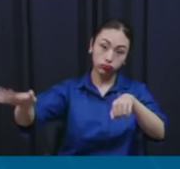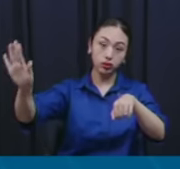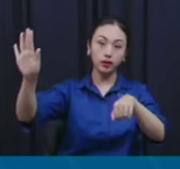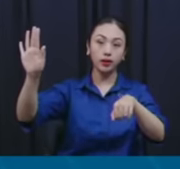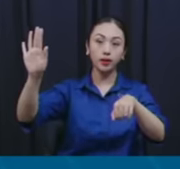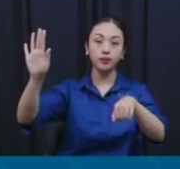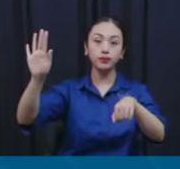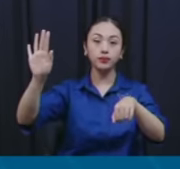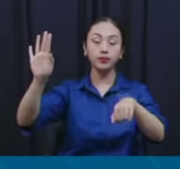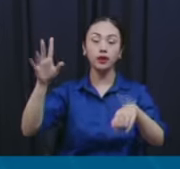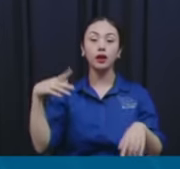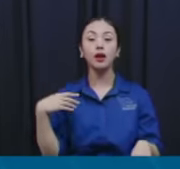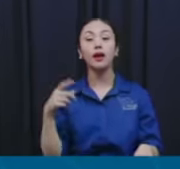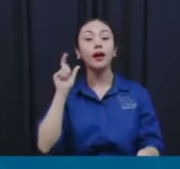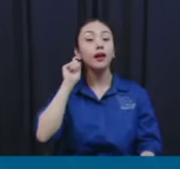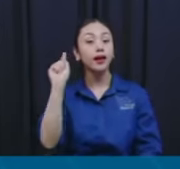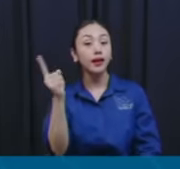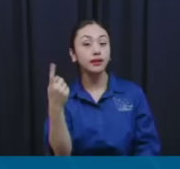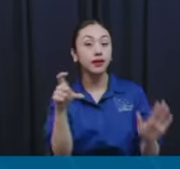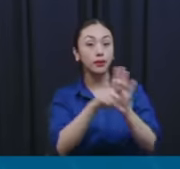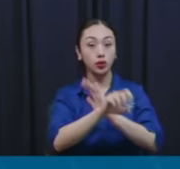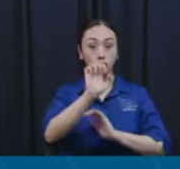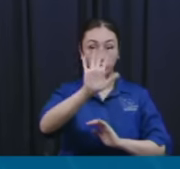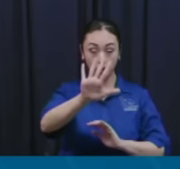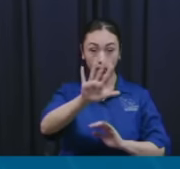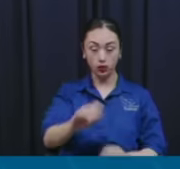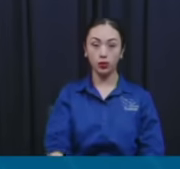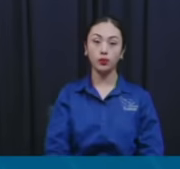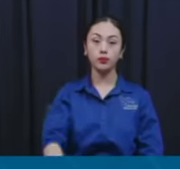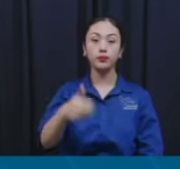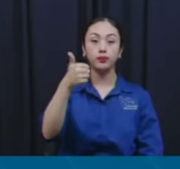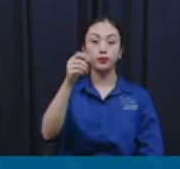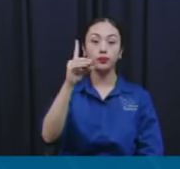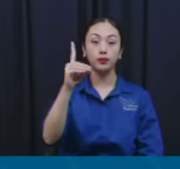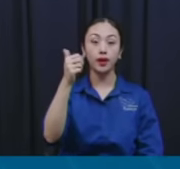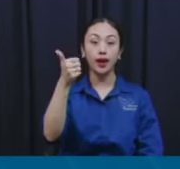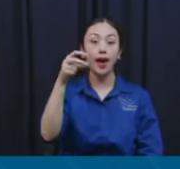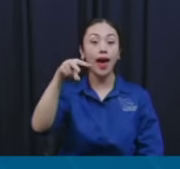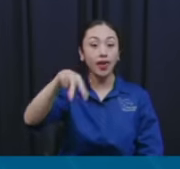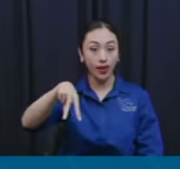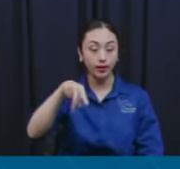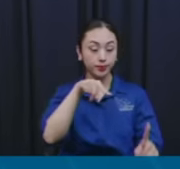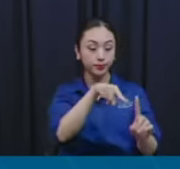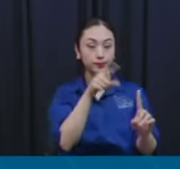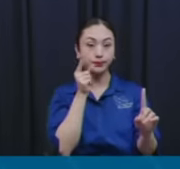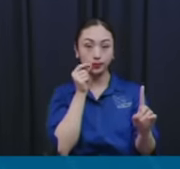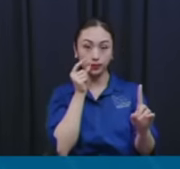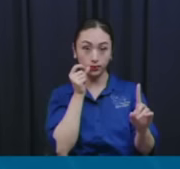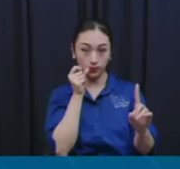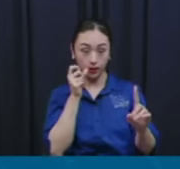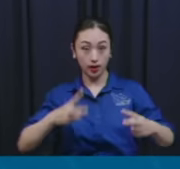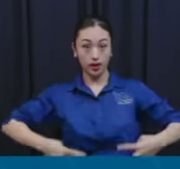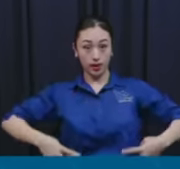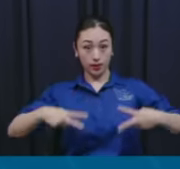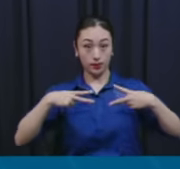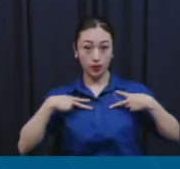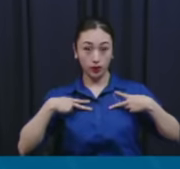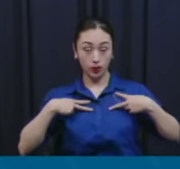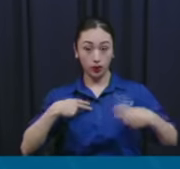capítulo 5 cuando Adán había vivido 130 años más o menos la edad que usted